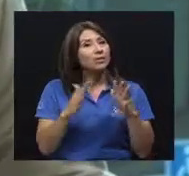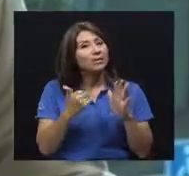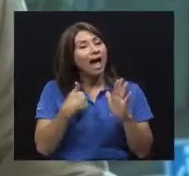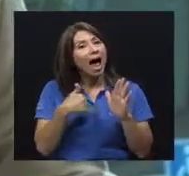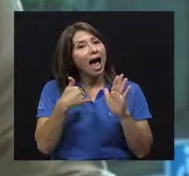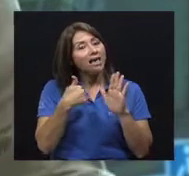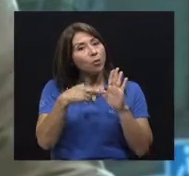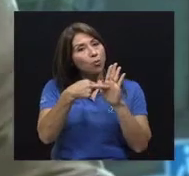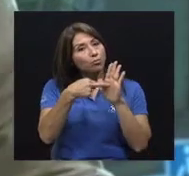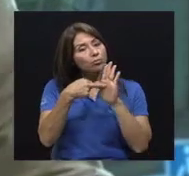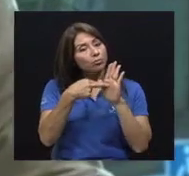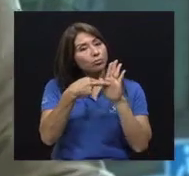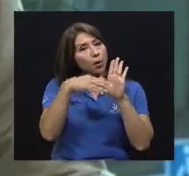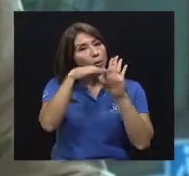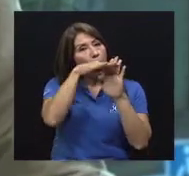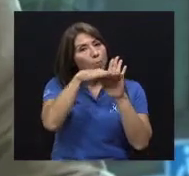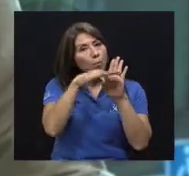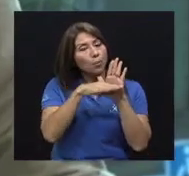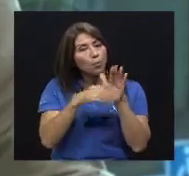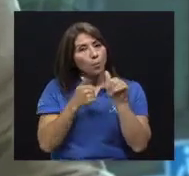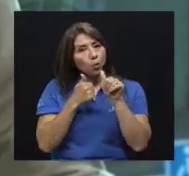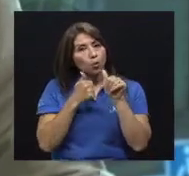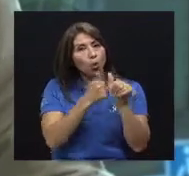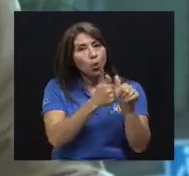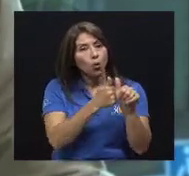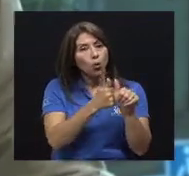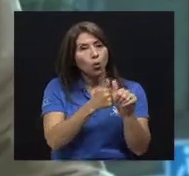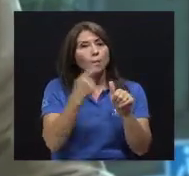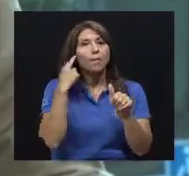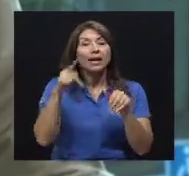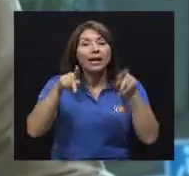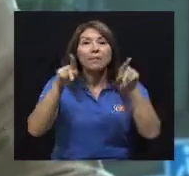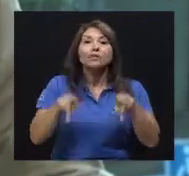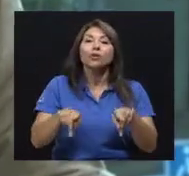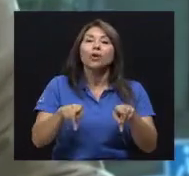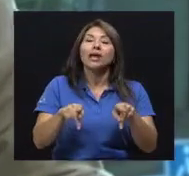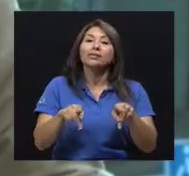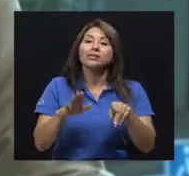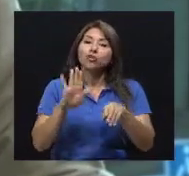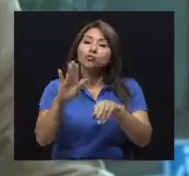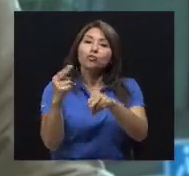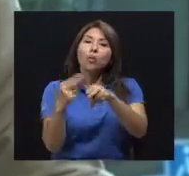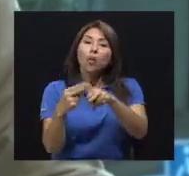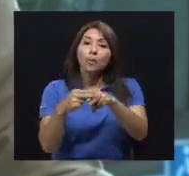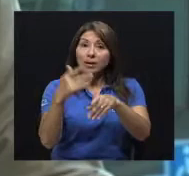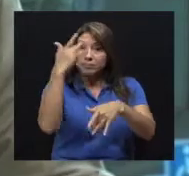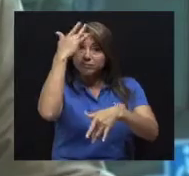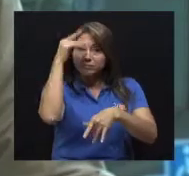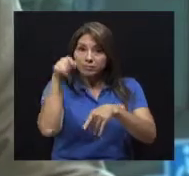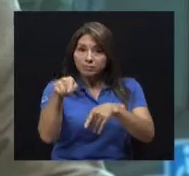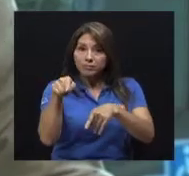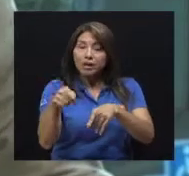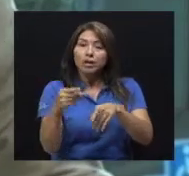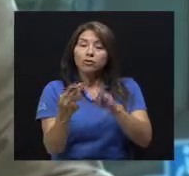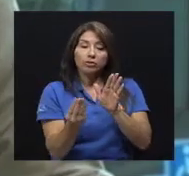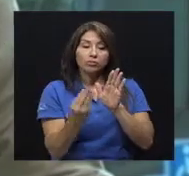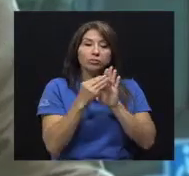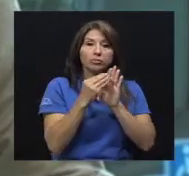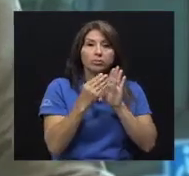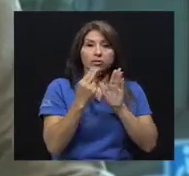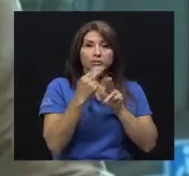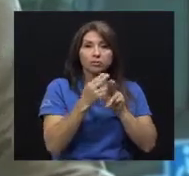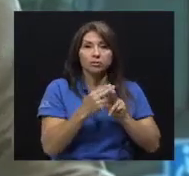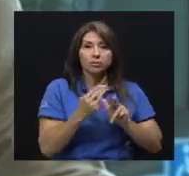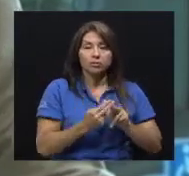protocolo para que los pacientes sean admitidos en una lista de trasplante cardíaco, que manejan en este